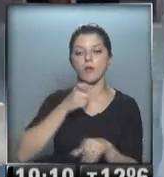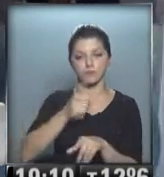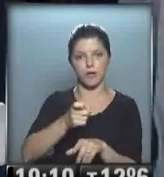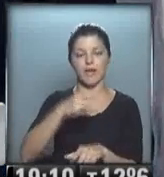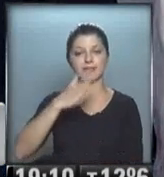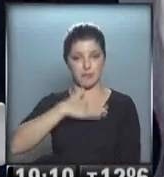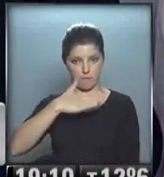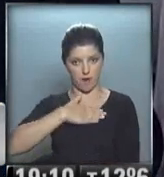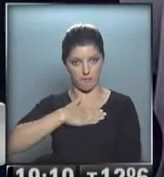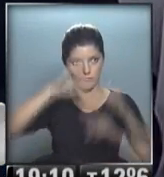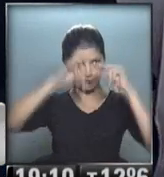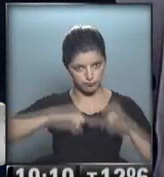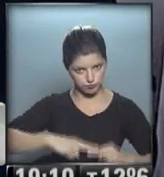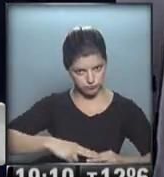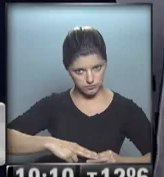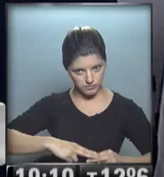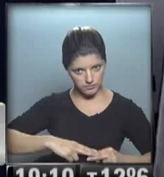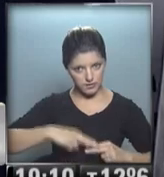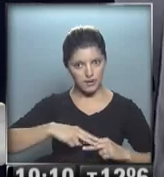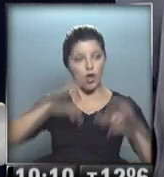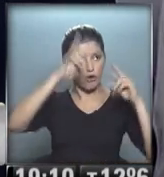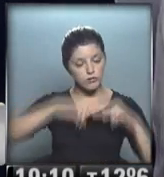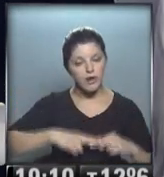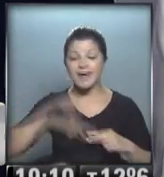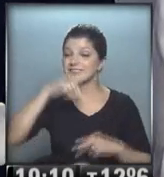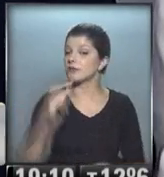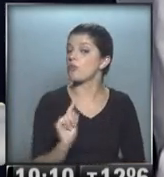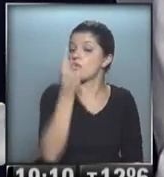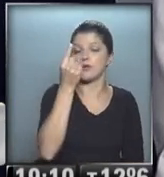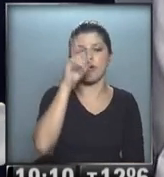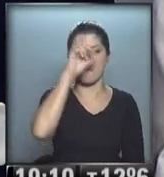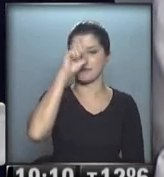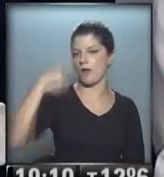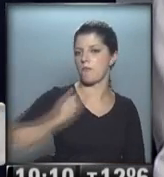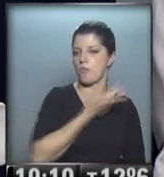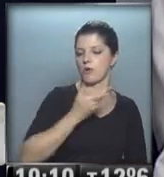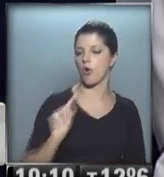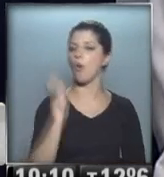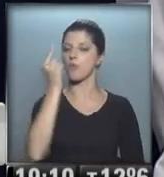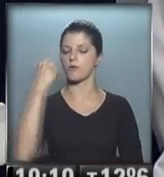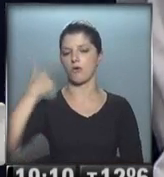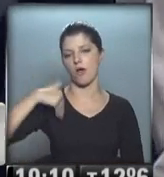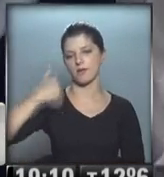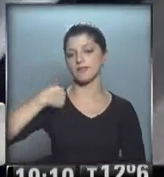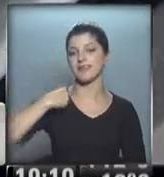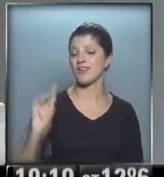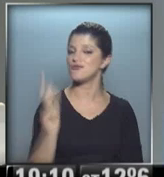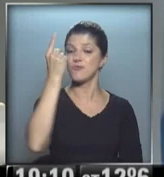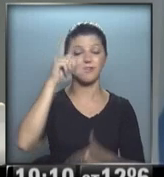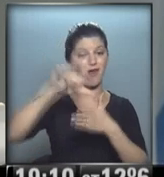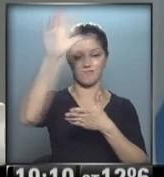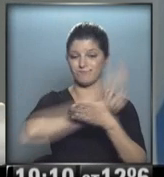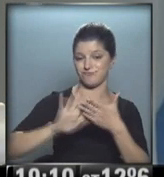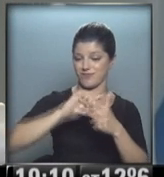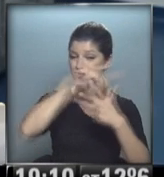y reitero esto de que es el único en un hospital público, el único en Argentina y el único en Latinoamérica.